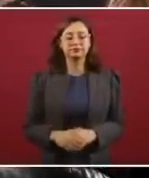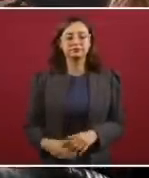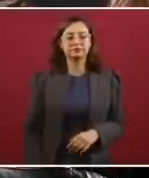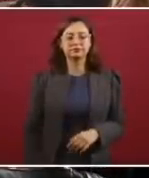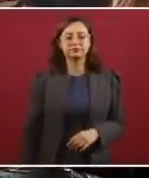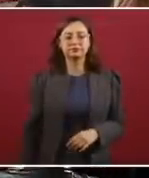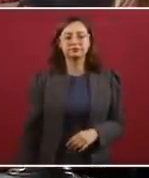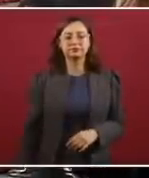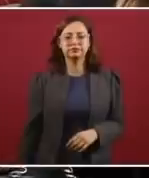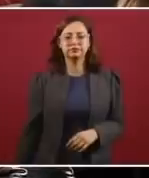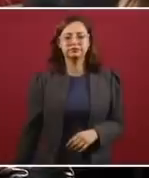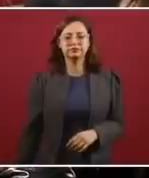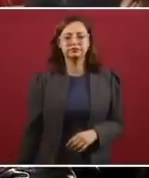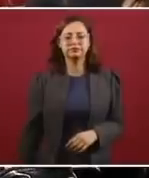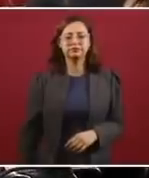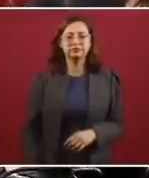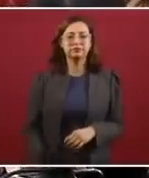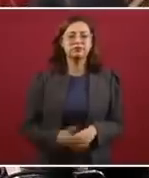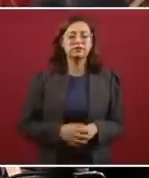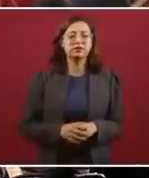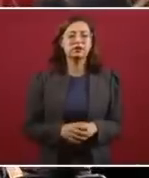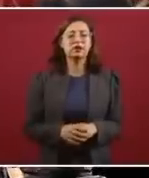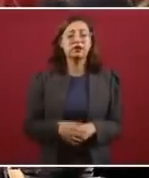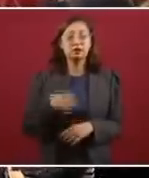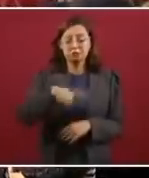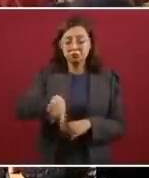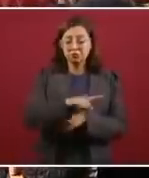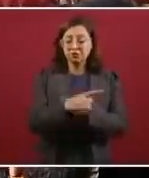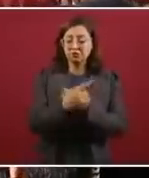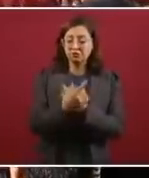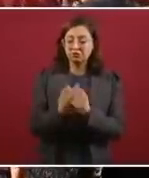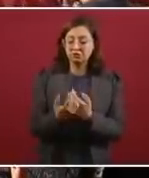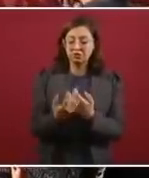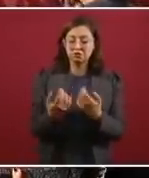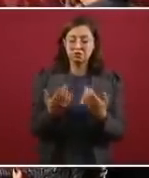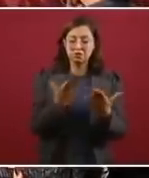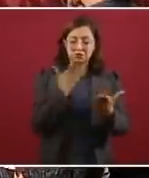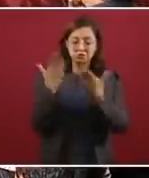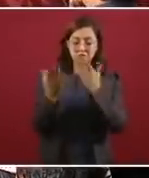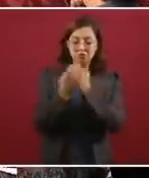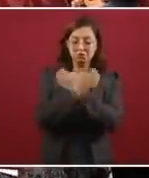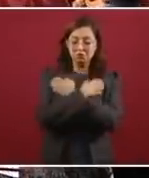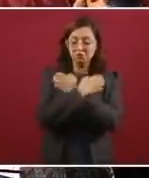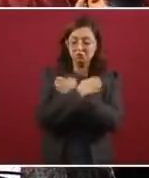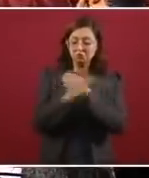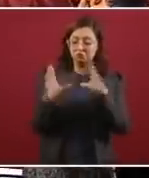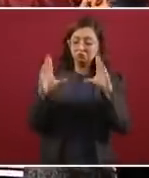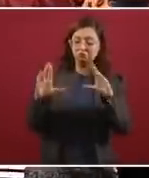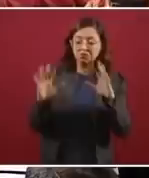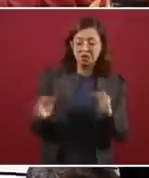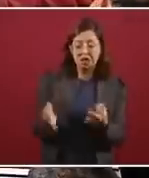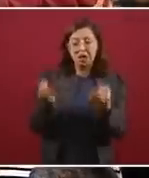la supuesta calidad de la enseñanza, que también fue otro